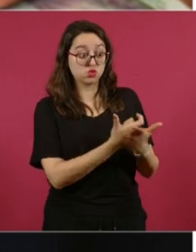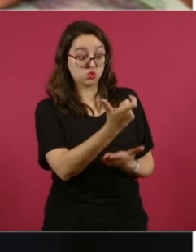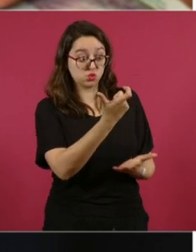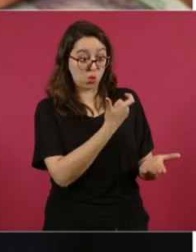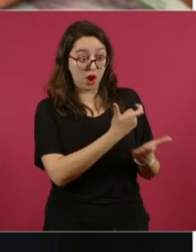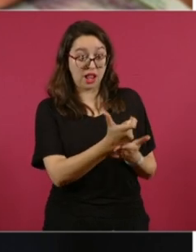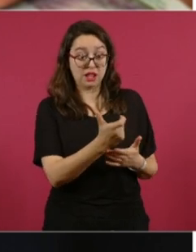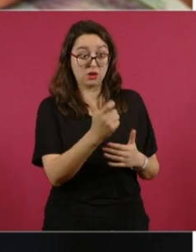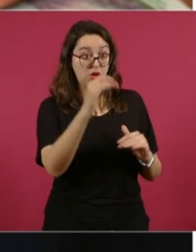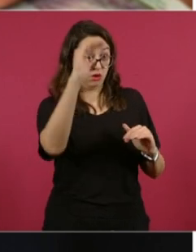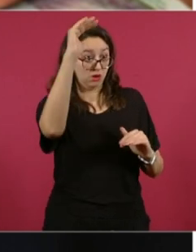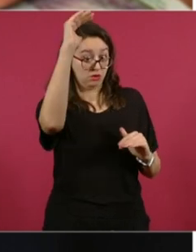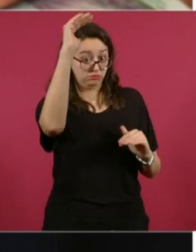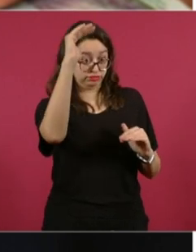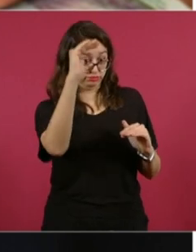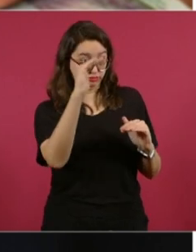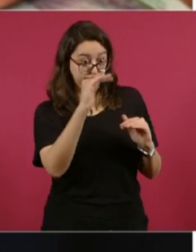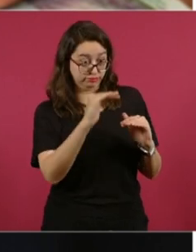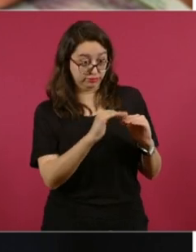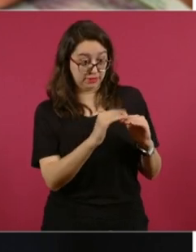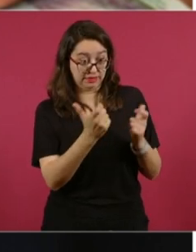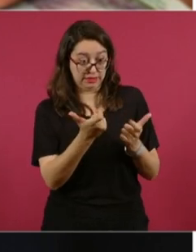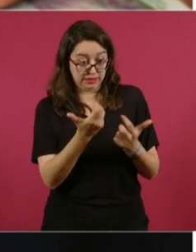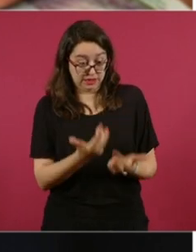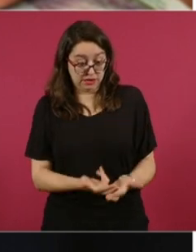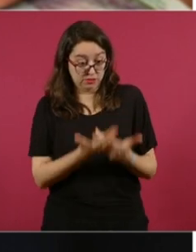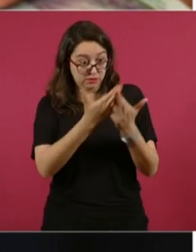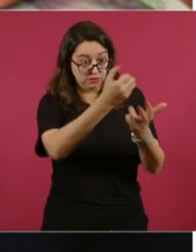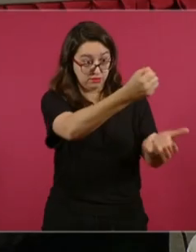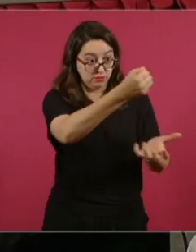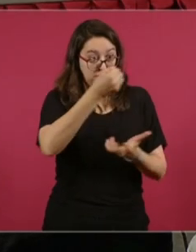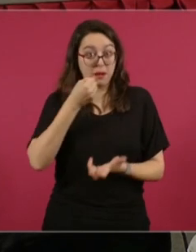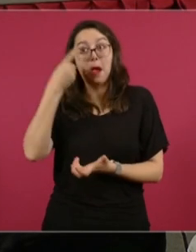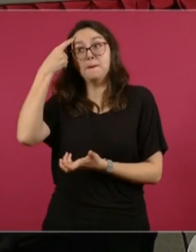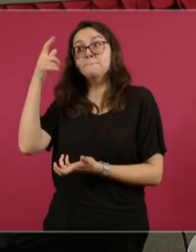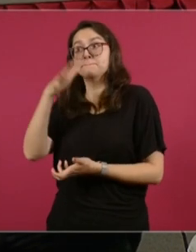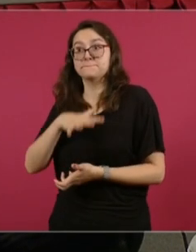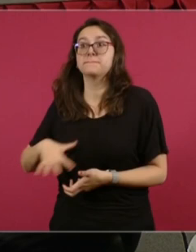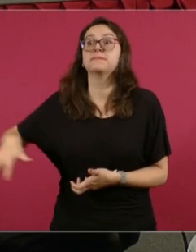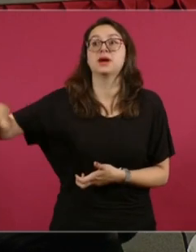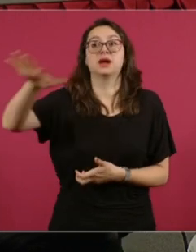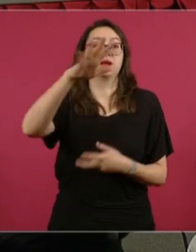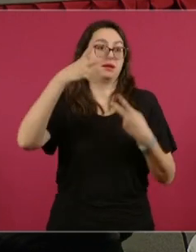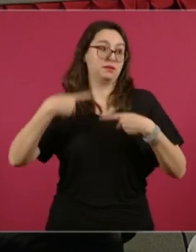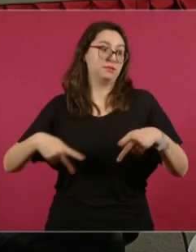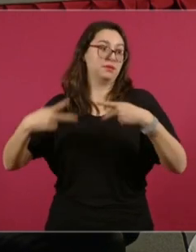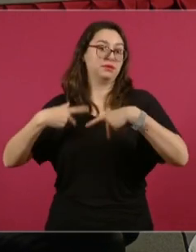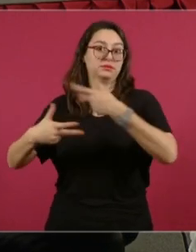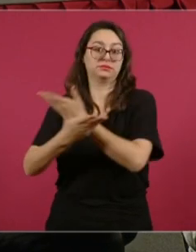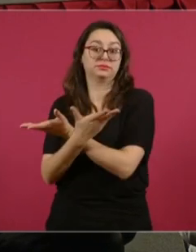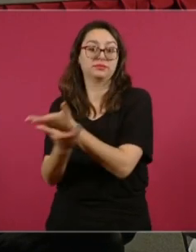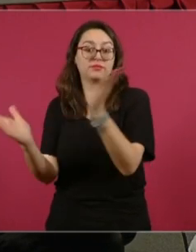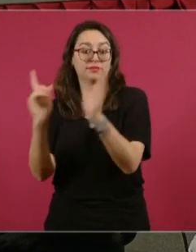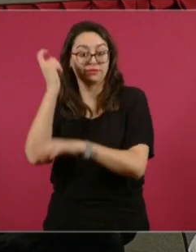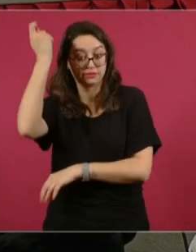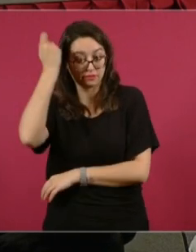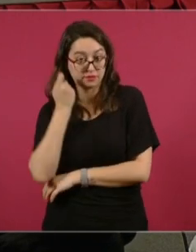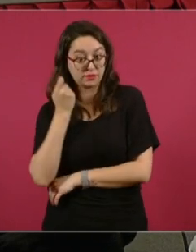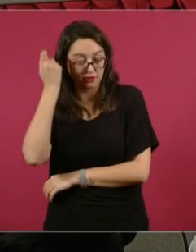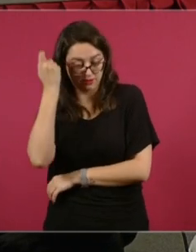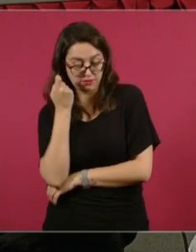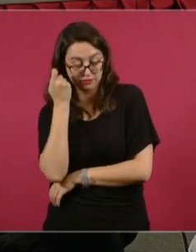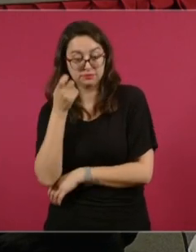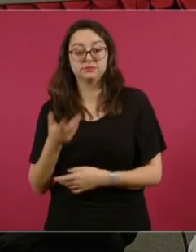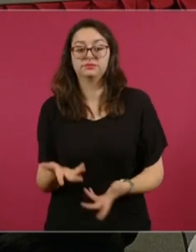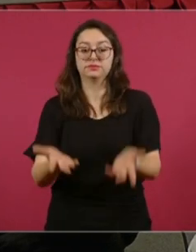de Pensiones para el Bienestar. Adelante. Y finalmente está el tema de la eliminación de